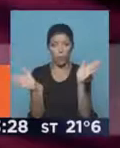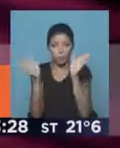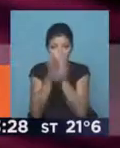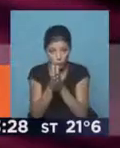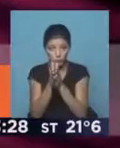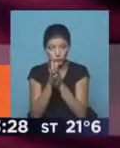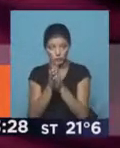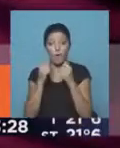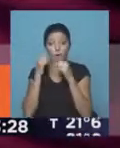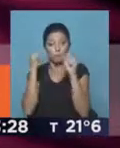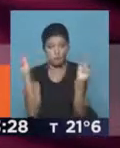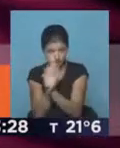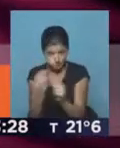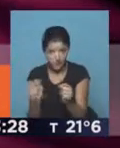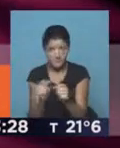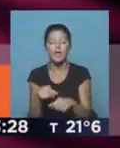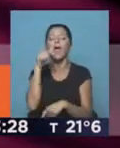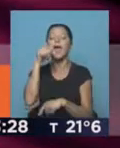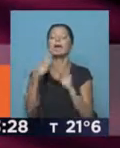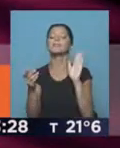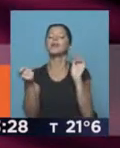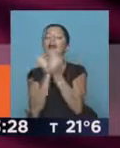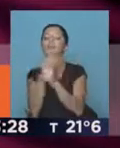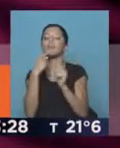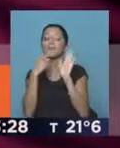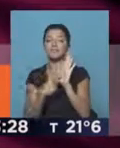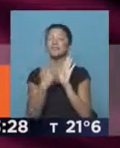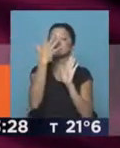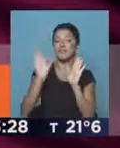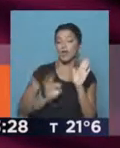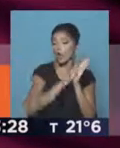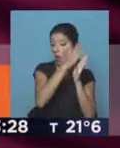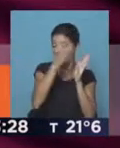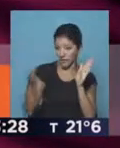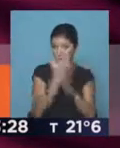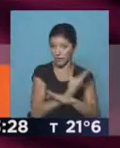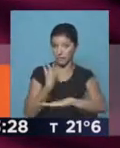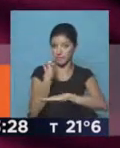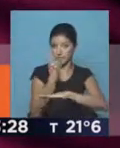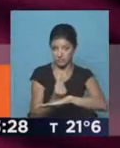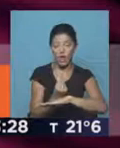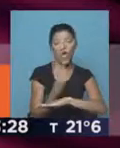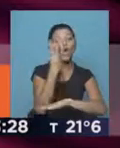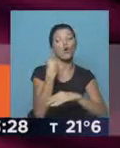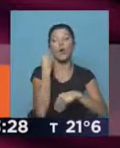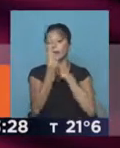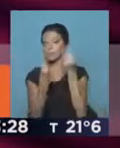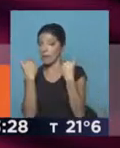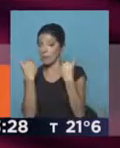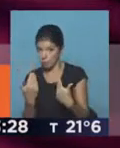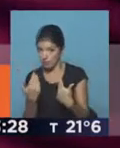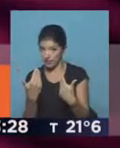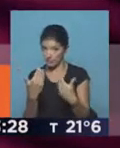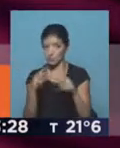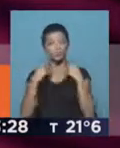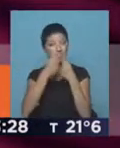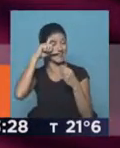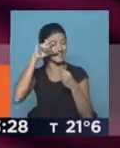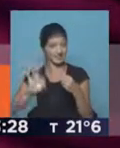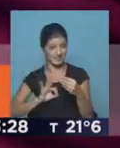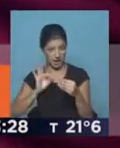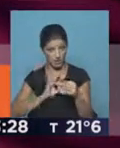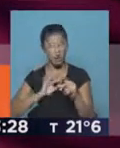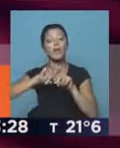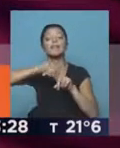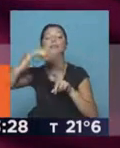reforma fija un mandato presidencial de 5 años con un máximo de 2 legislaturas y dispone los próximos comicios generales para